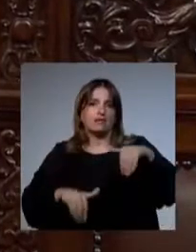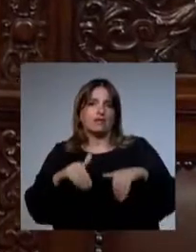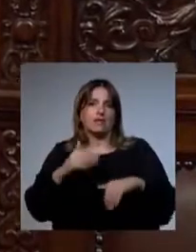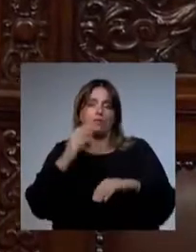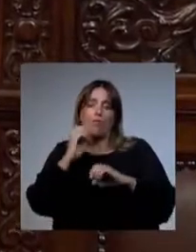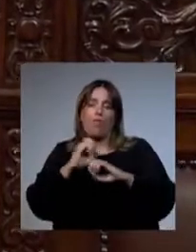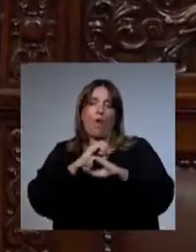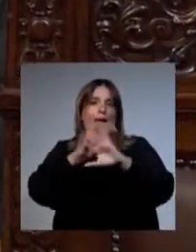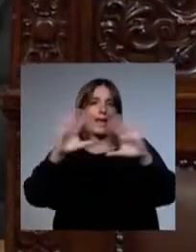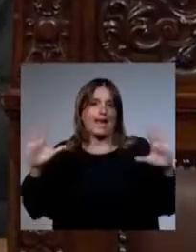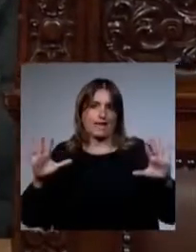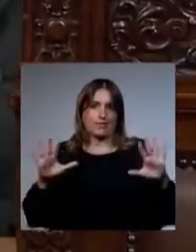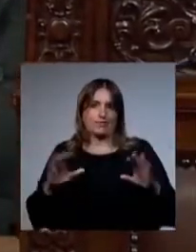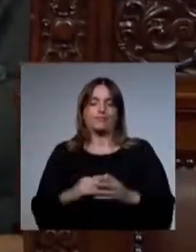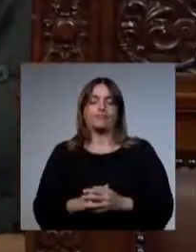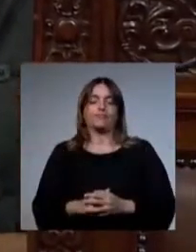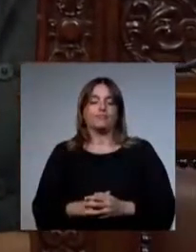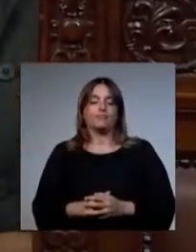explícito.